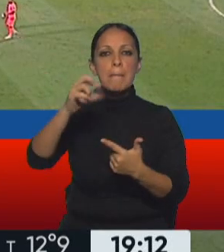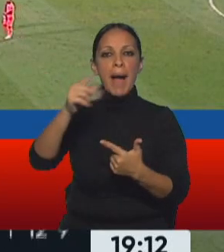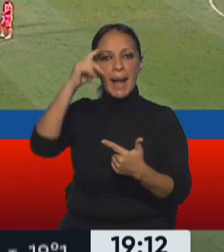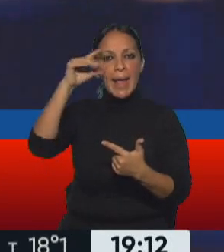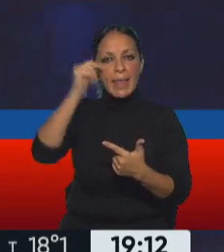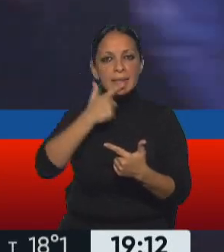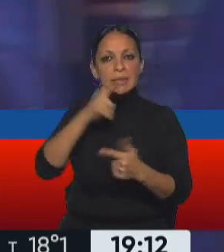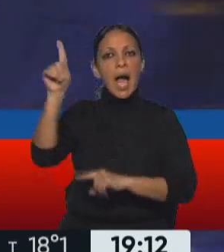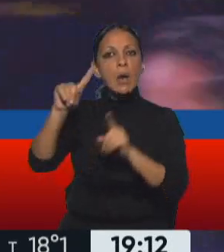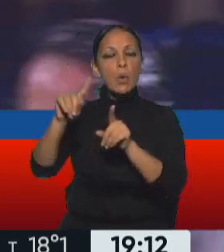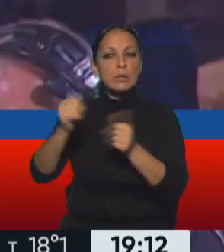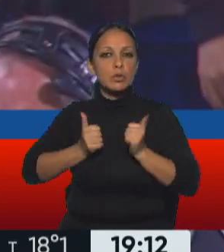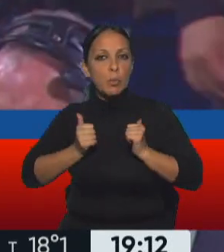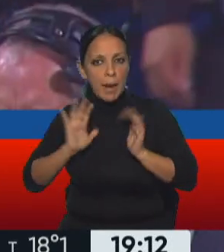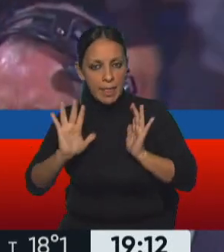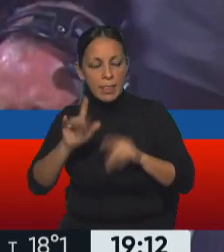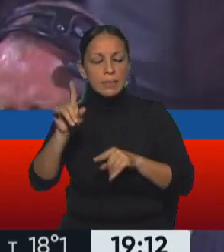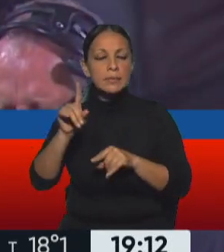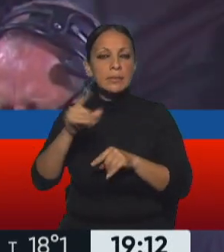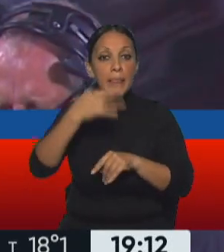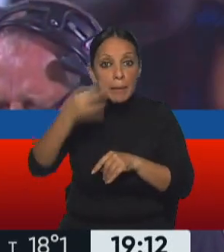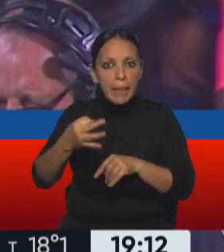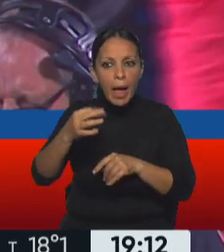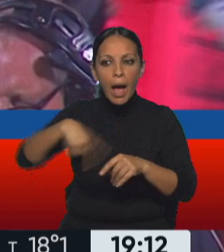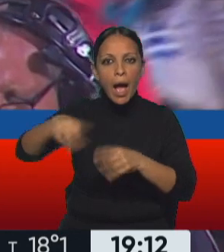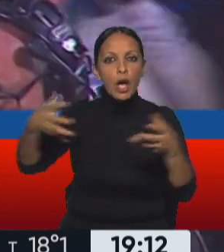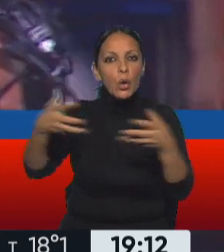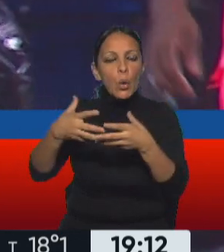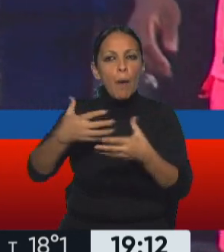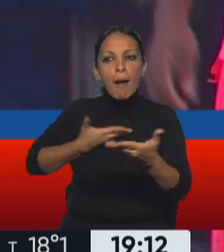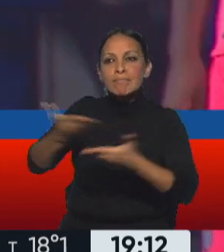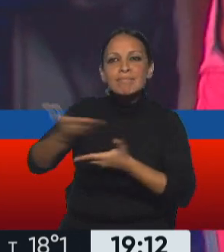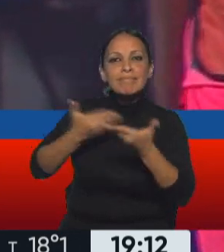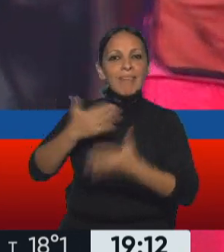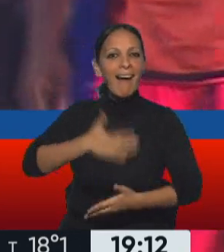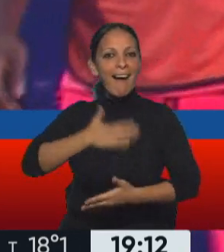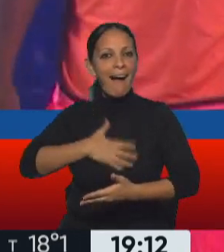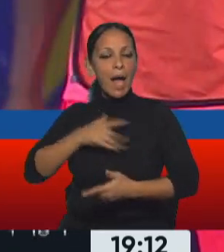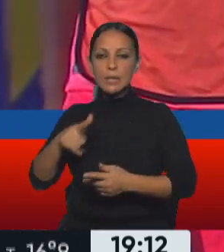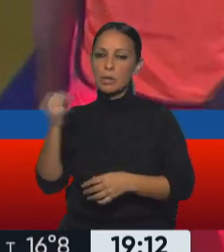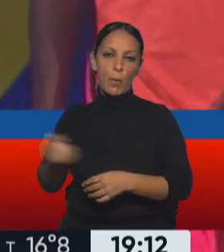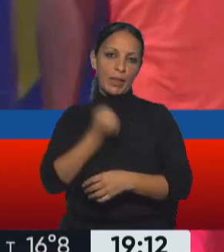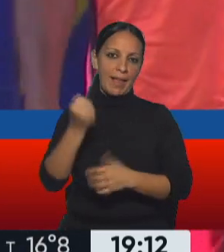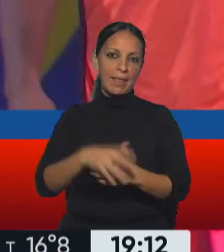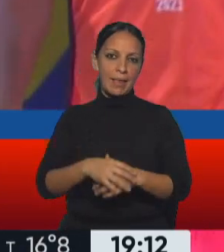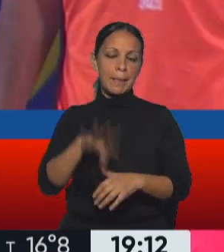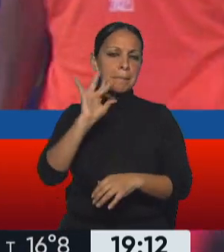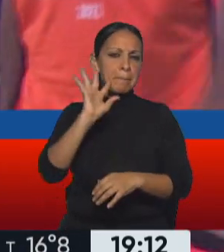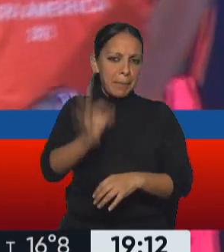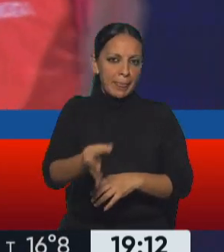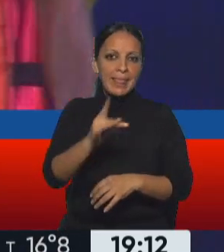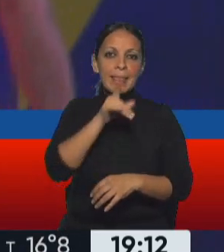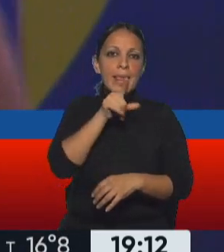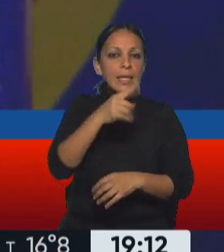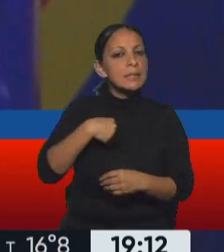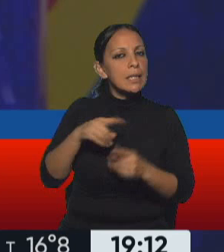quedado afuera el buen clima para mí es determinante lo que estás incluyendo lo percibe escalón y así el saludo con